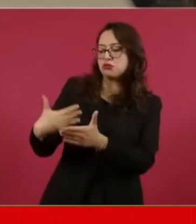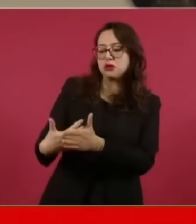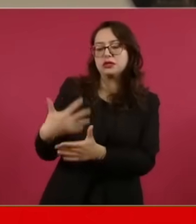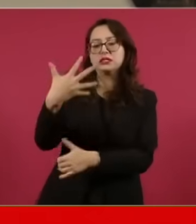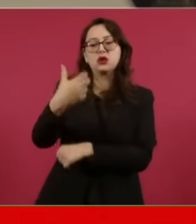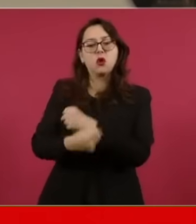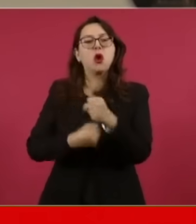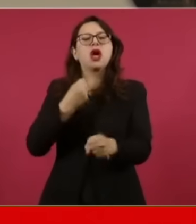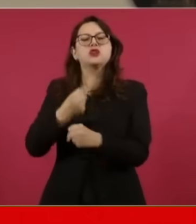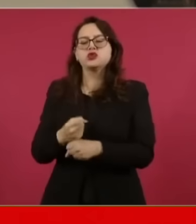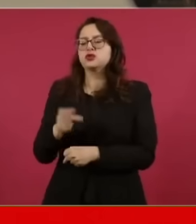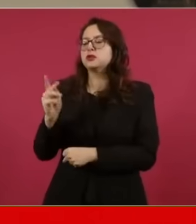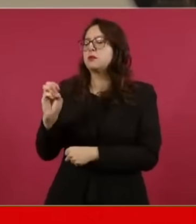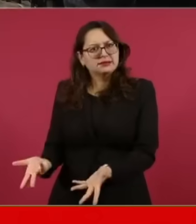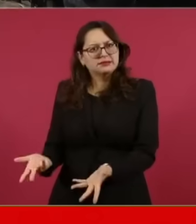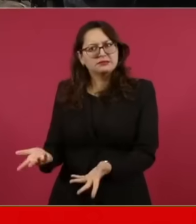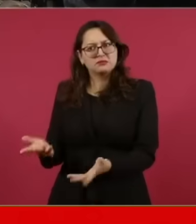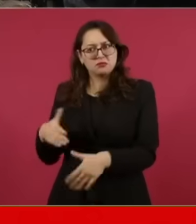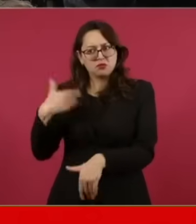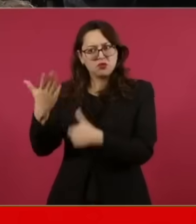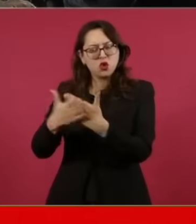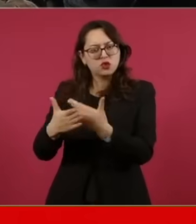para impulsar la paraestatal?